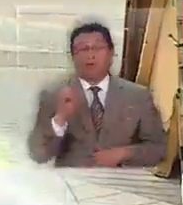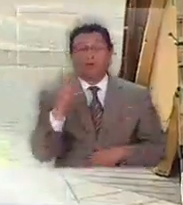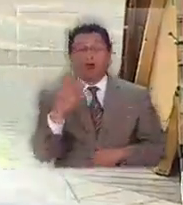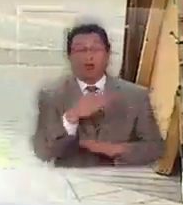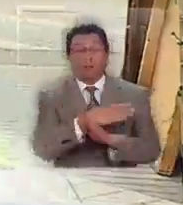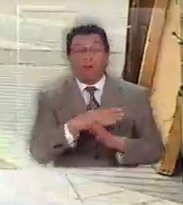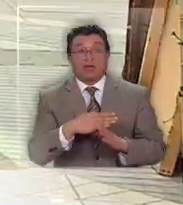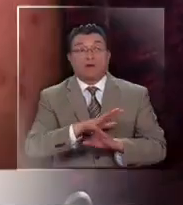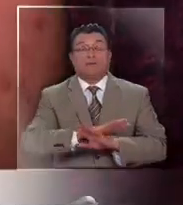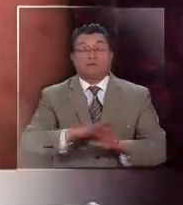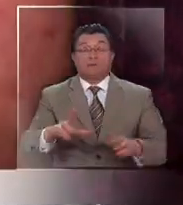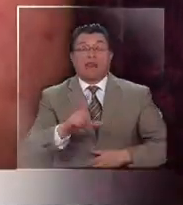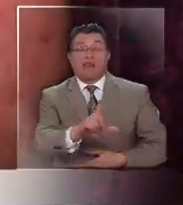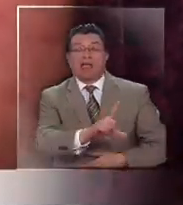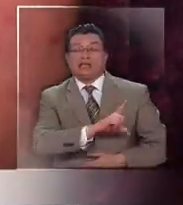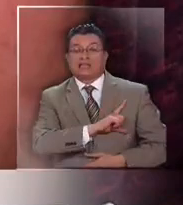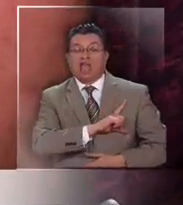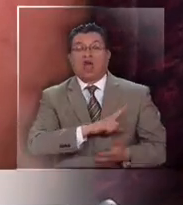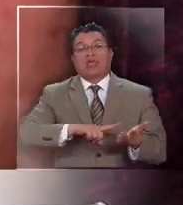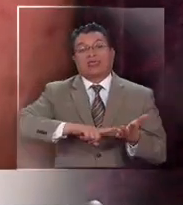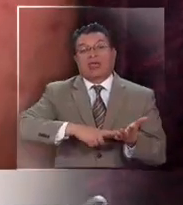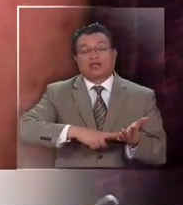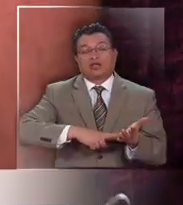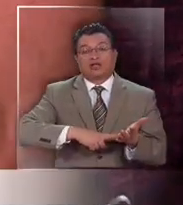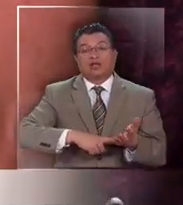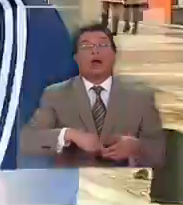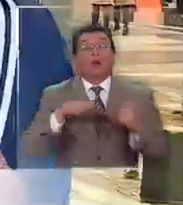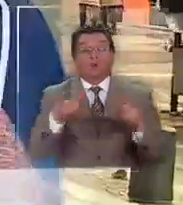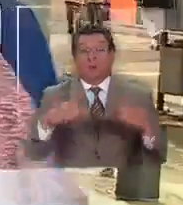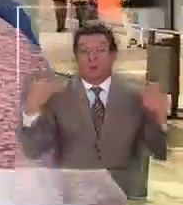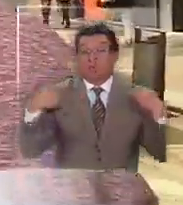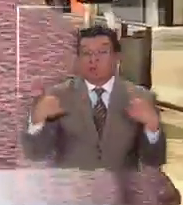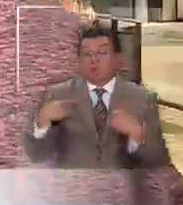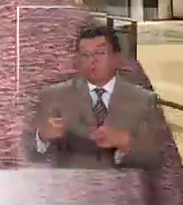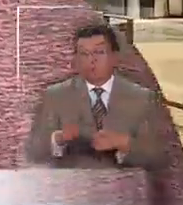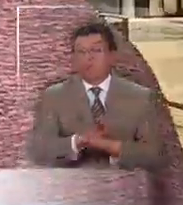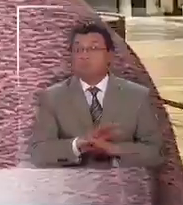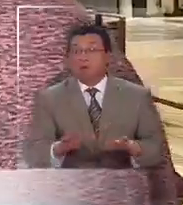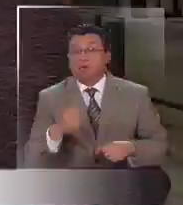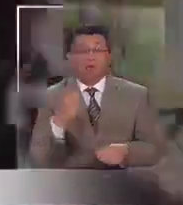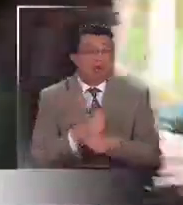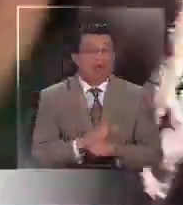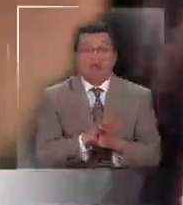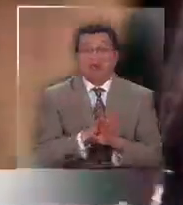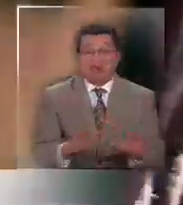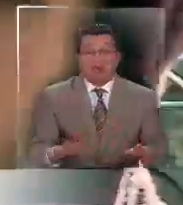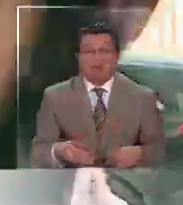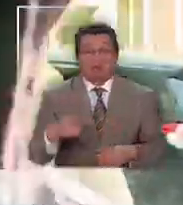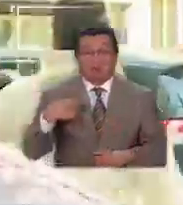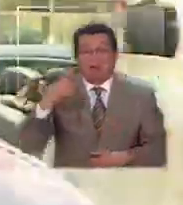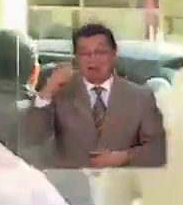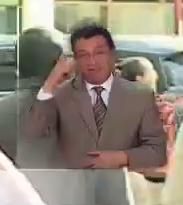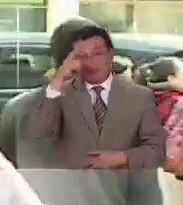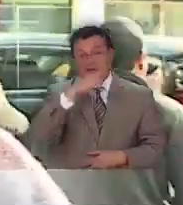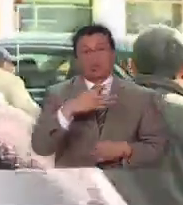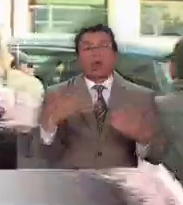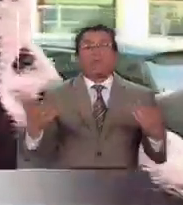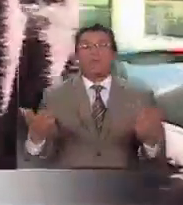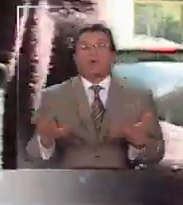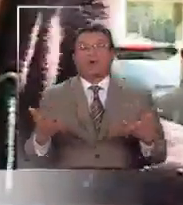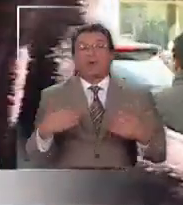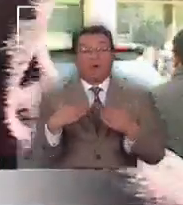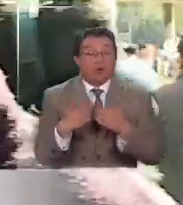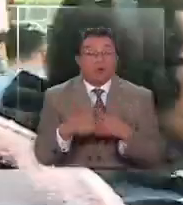medio el año pasado en un liceo técnico no encontró práctica profesional ni menos trabajo ha sido bastante difícil por puro hecho de que